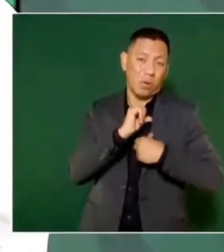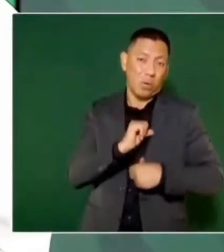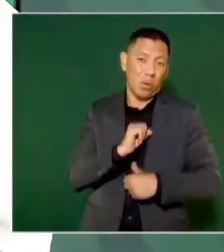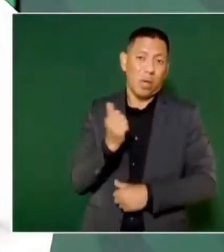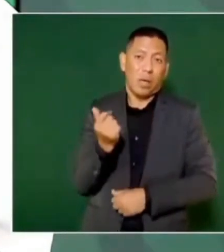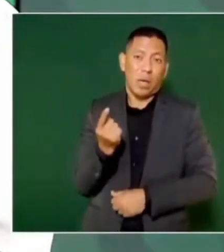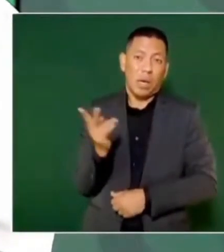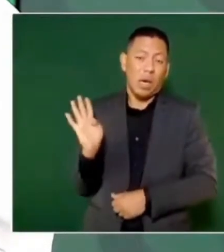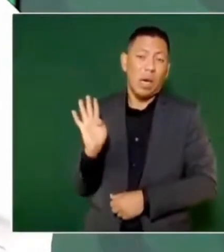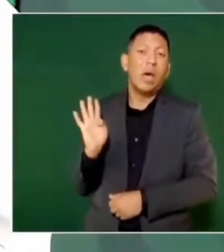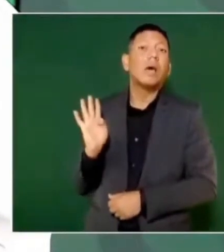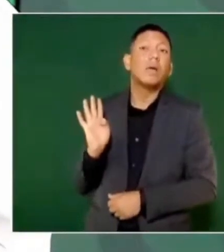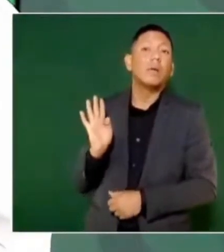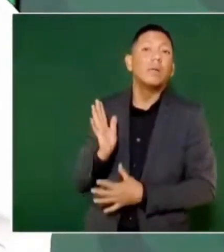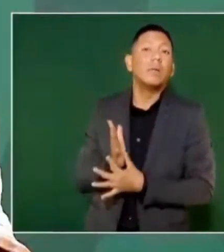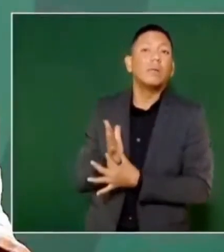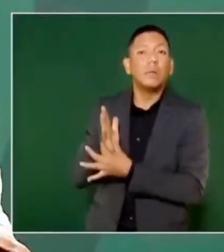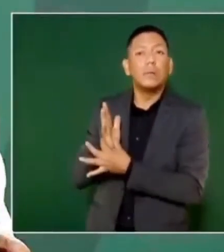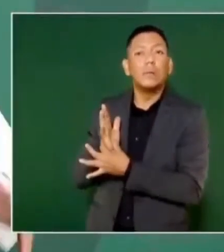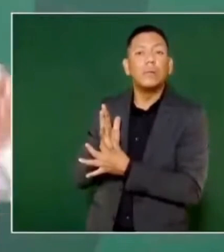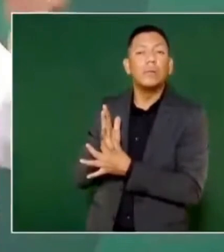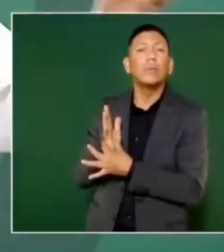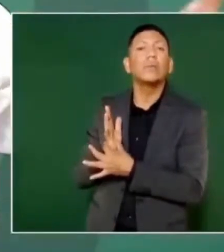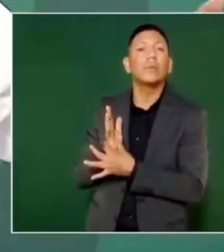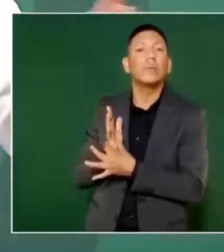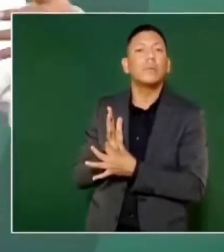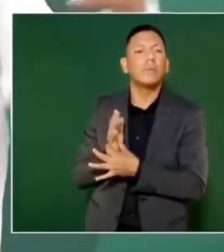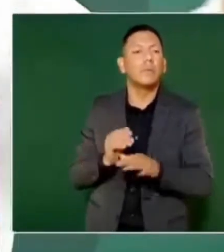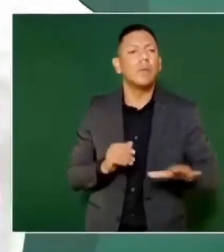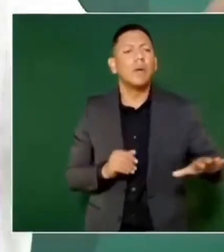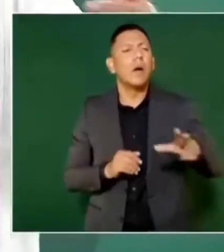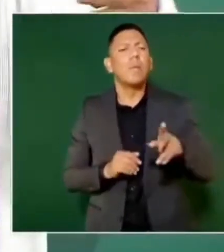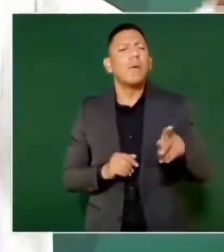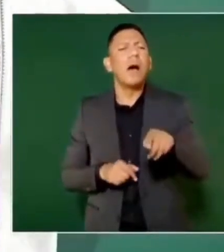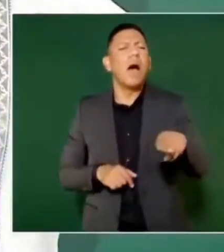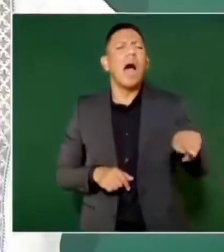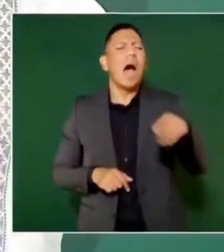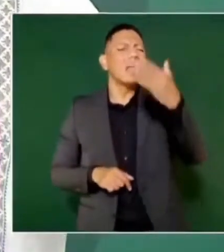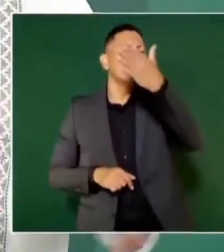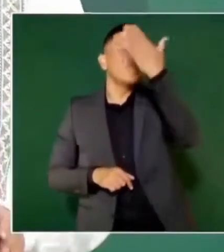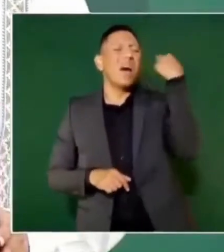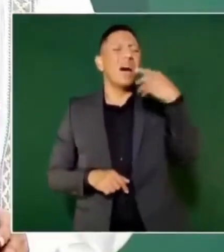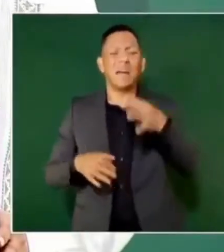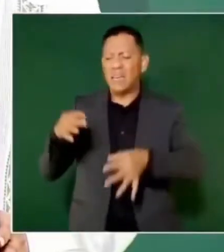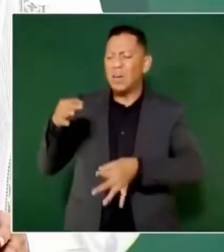la creencia de que el pueblo no sabe de estas cosas,